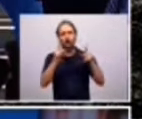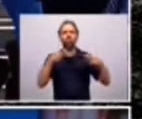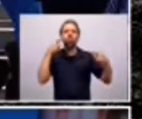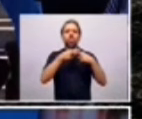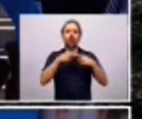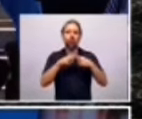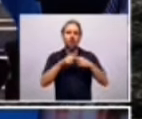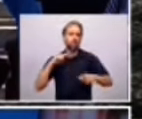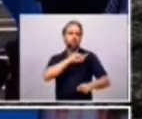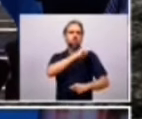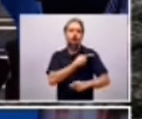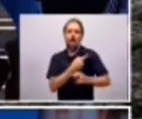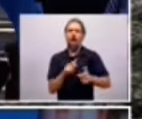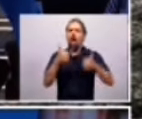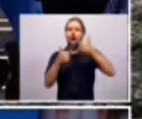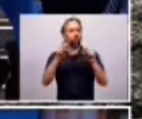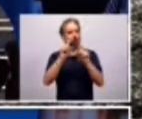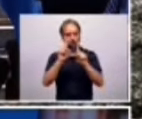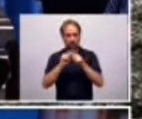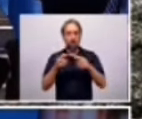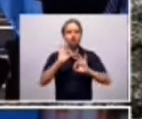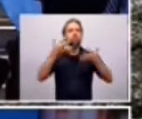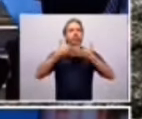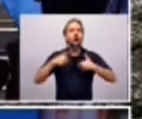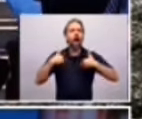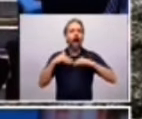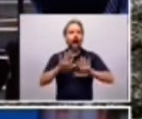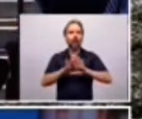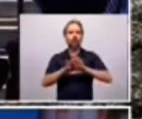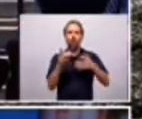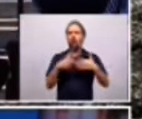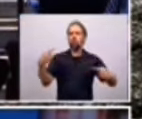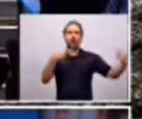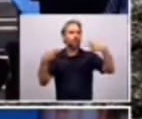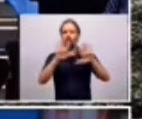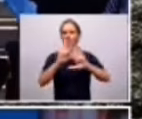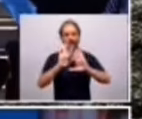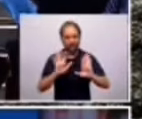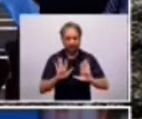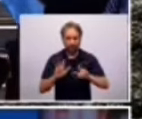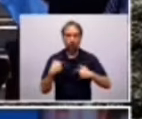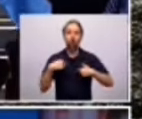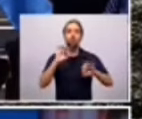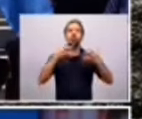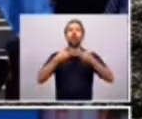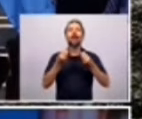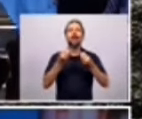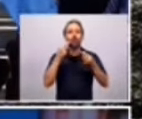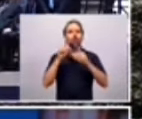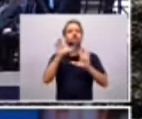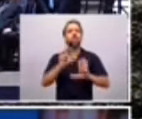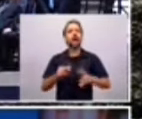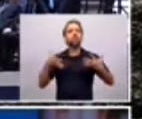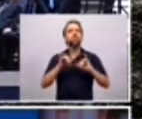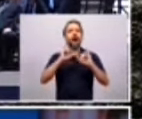de algo que es un derecho que les asiste a las grandes mayorías. En el derecho también está la consideración